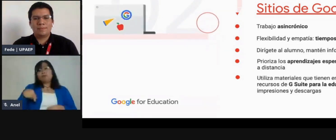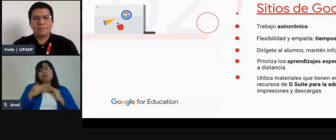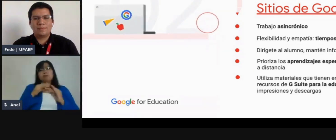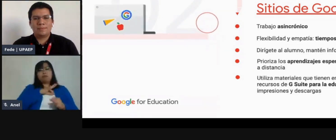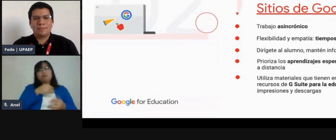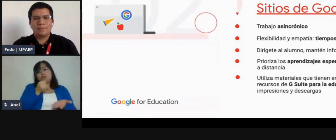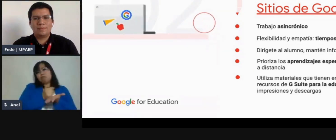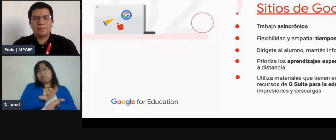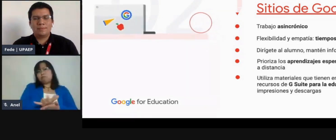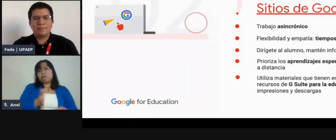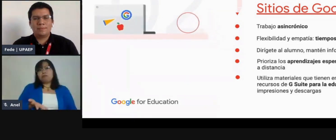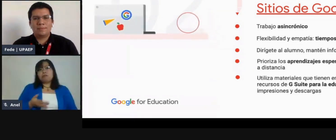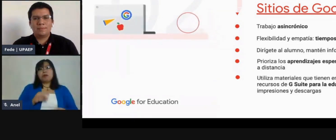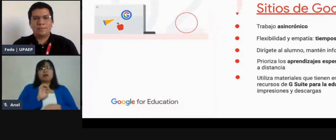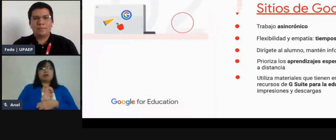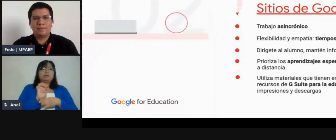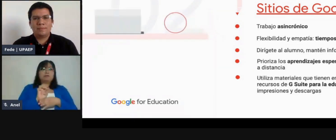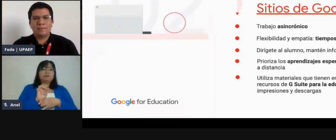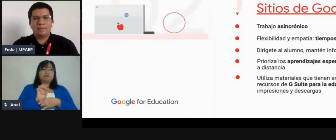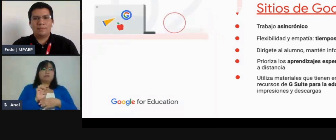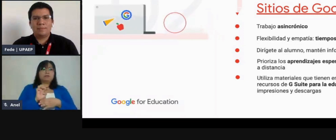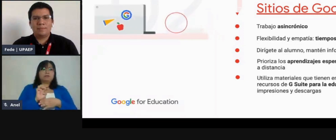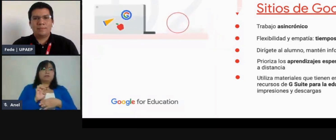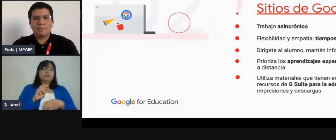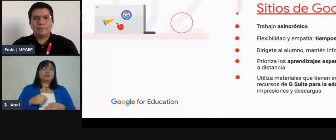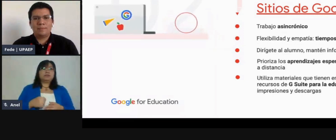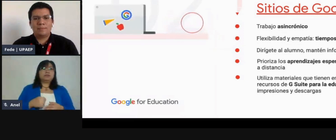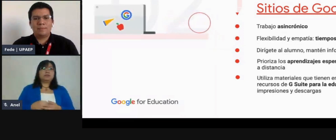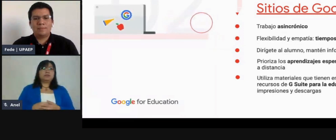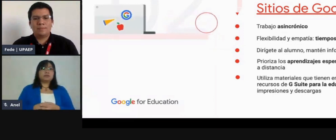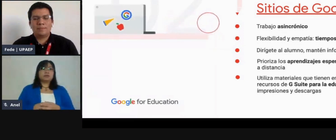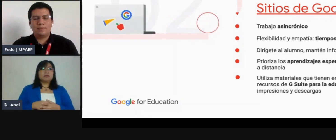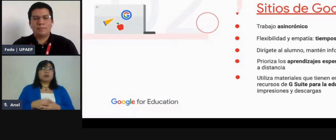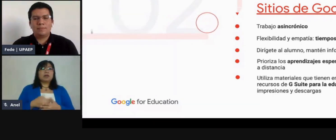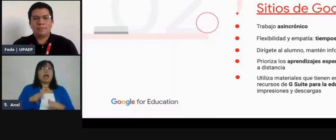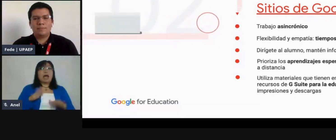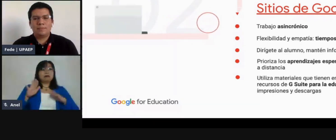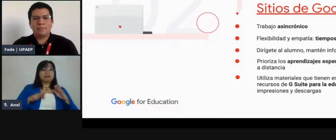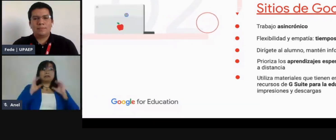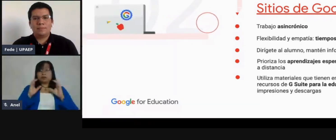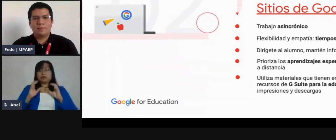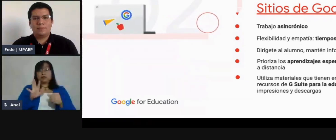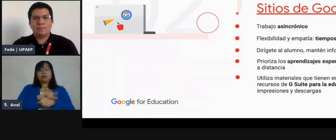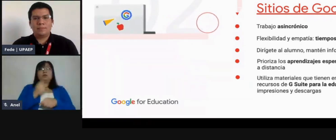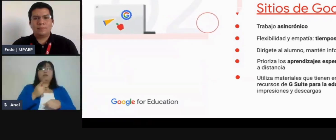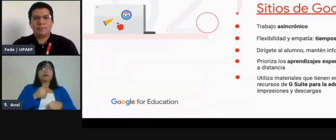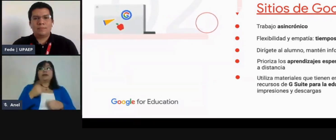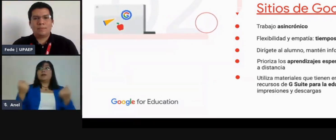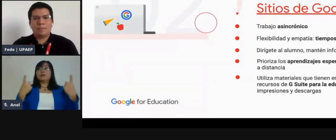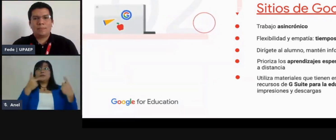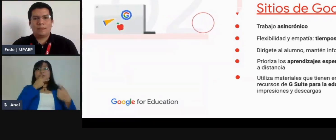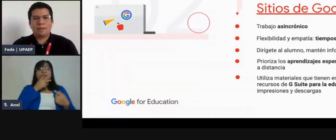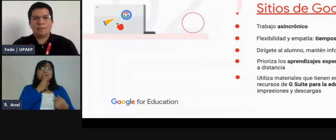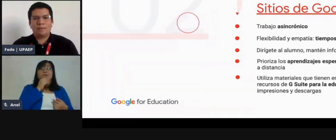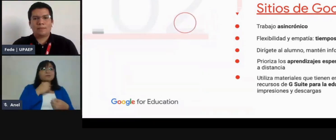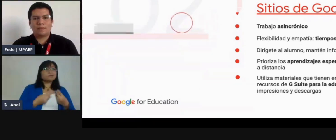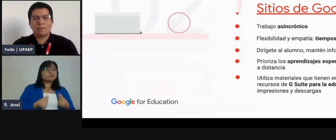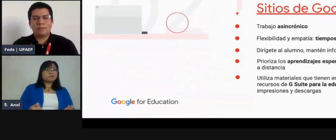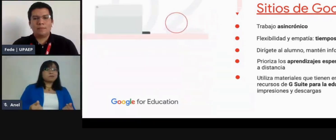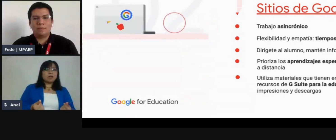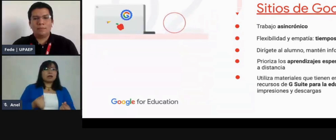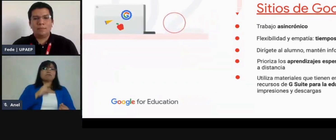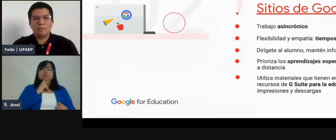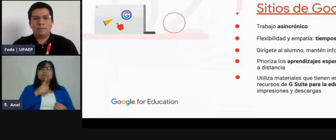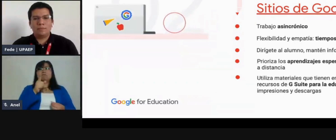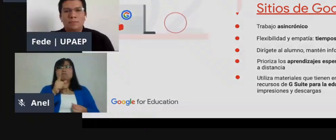significa para los papás y el gasto, ¿no? Entonces, tenemos muchos recursos. En este momento voy a abrir mi sitio